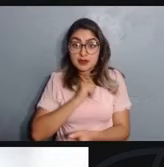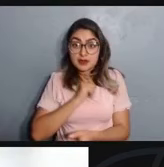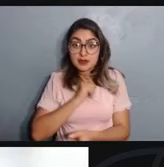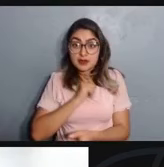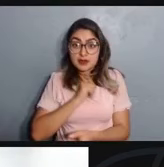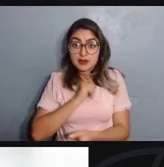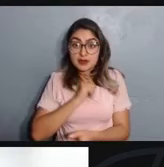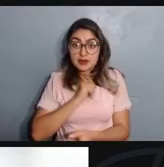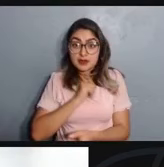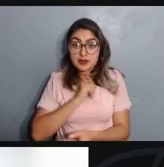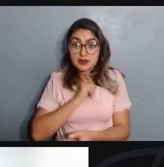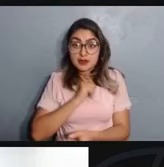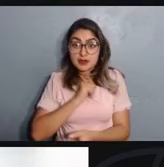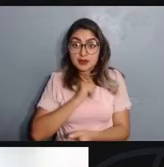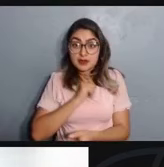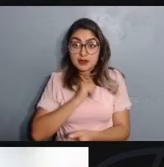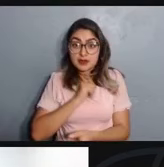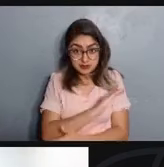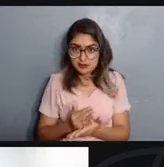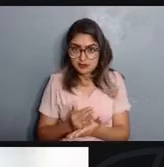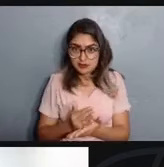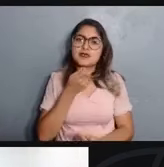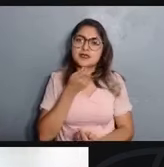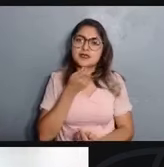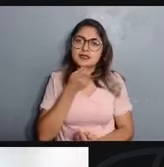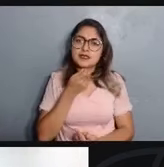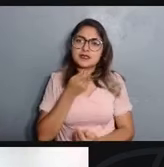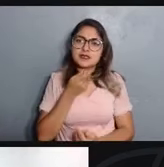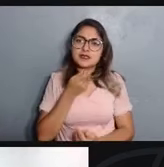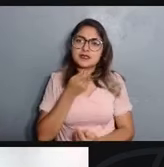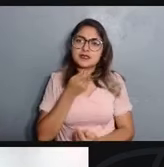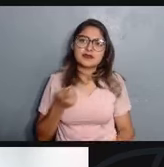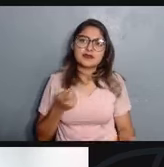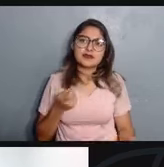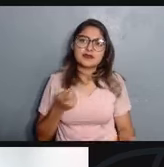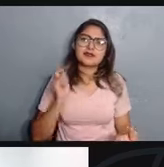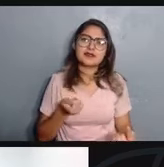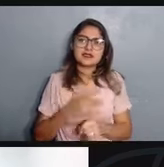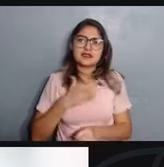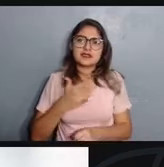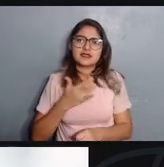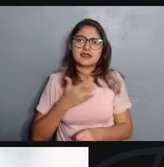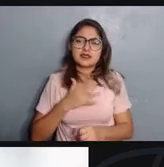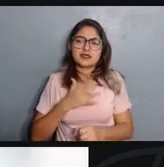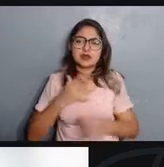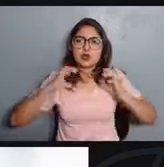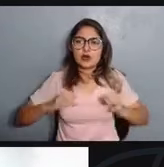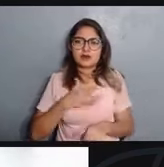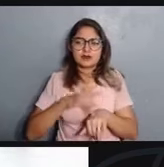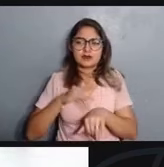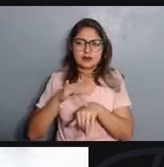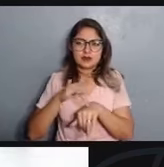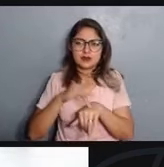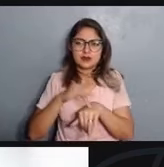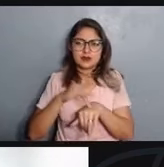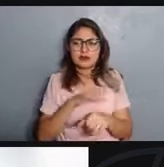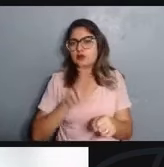el contacto físico. Ahorita estaba terminando de escuchar una de las de la mesa directiva de AMSAC, que